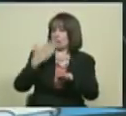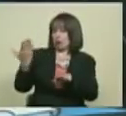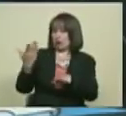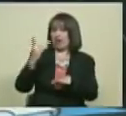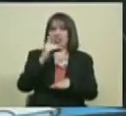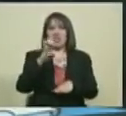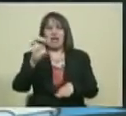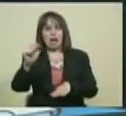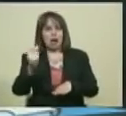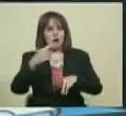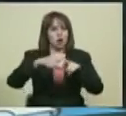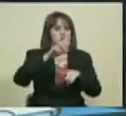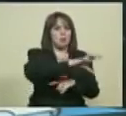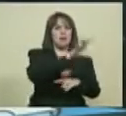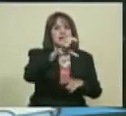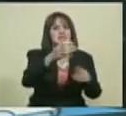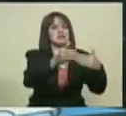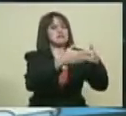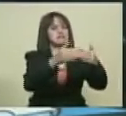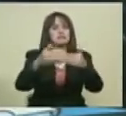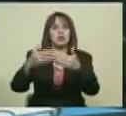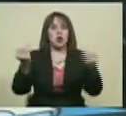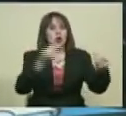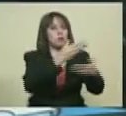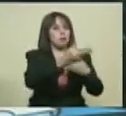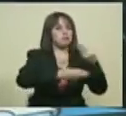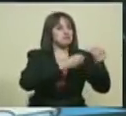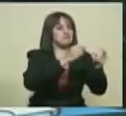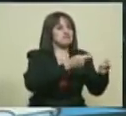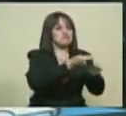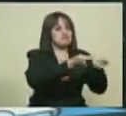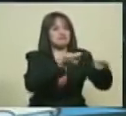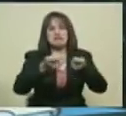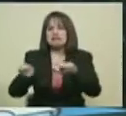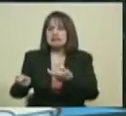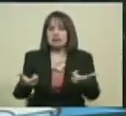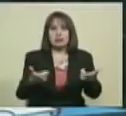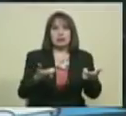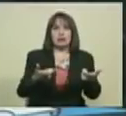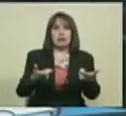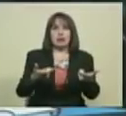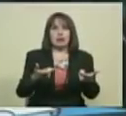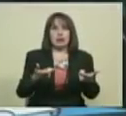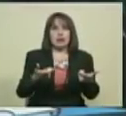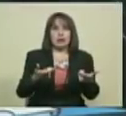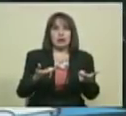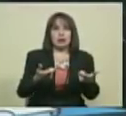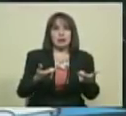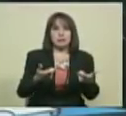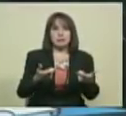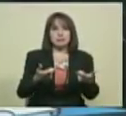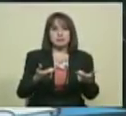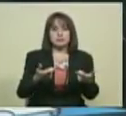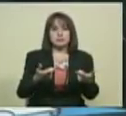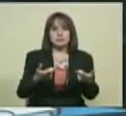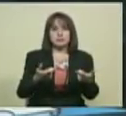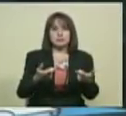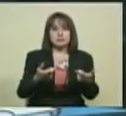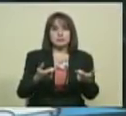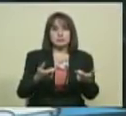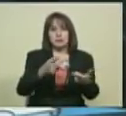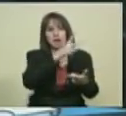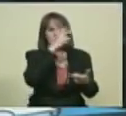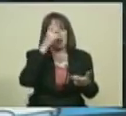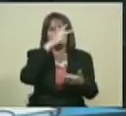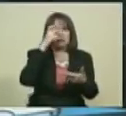actúa en algunos países, ¿no?, de manera a veces casi que forzada, ahí el fenómeno del